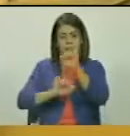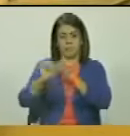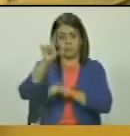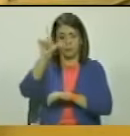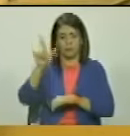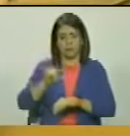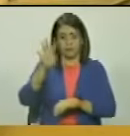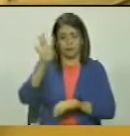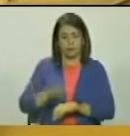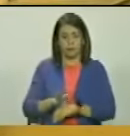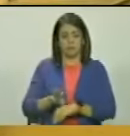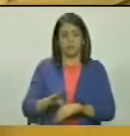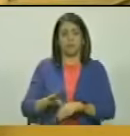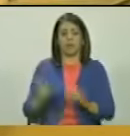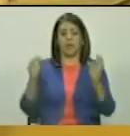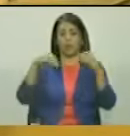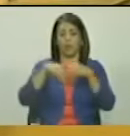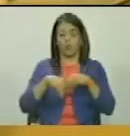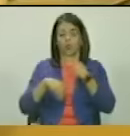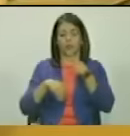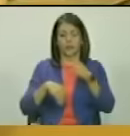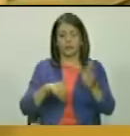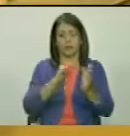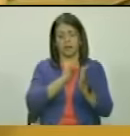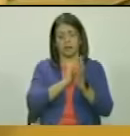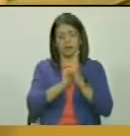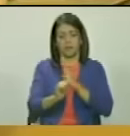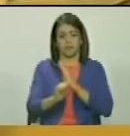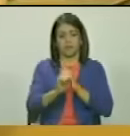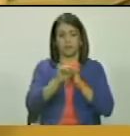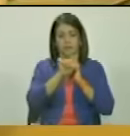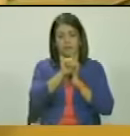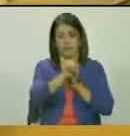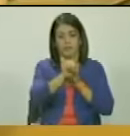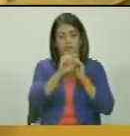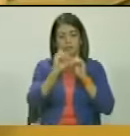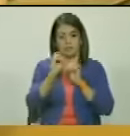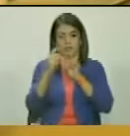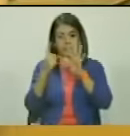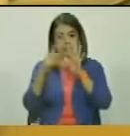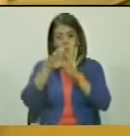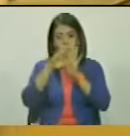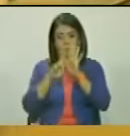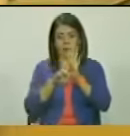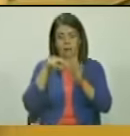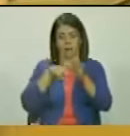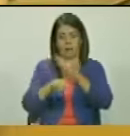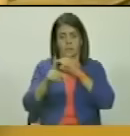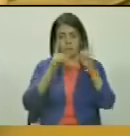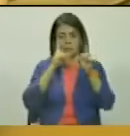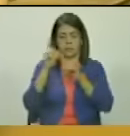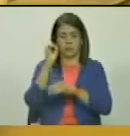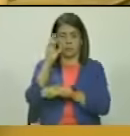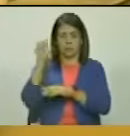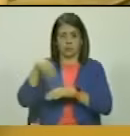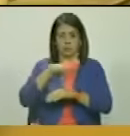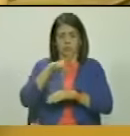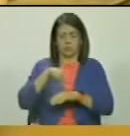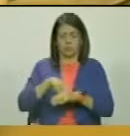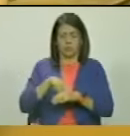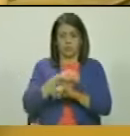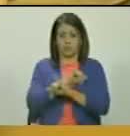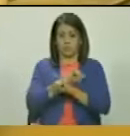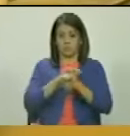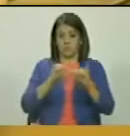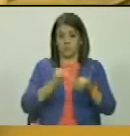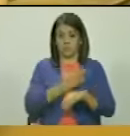guayana esequiva de conformidad con lo establecido en el artículo 106 del reglamento interior y de debates de la asamblea nacional